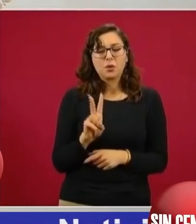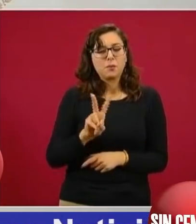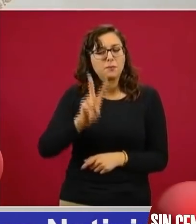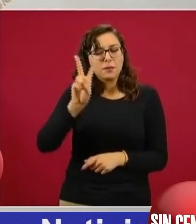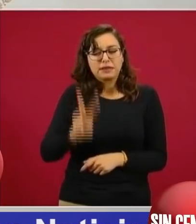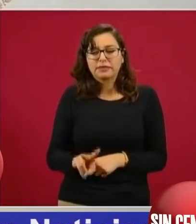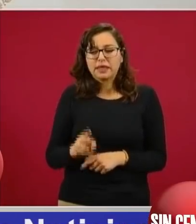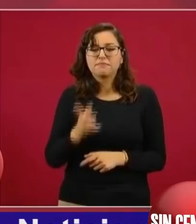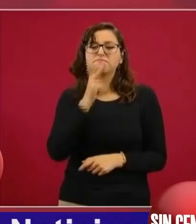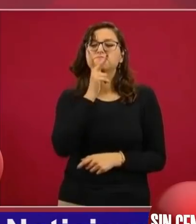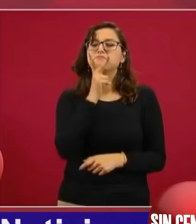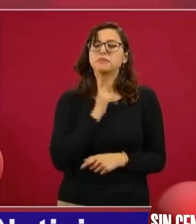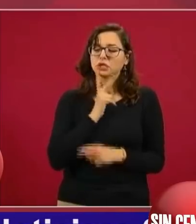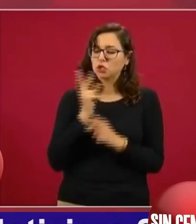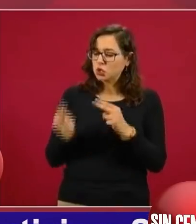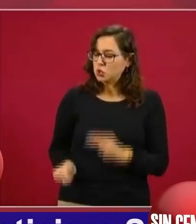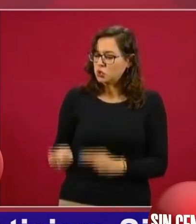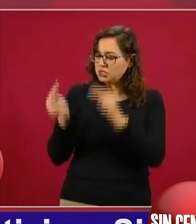negocio